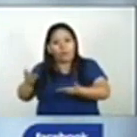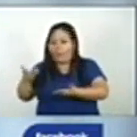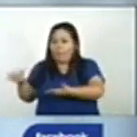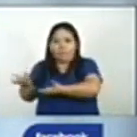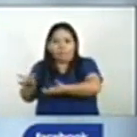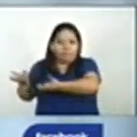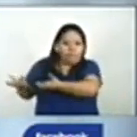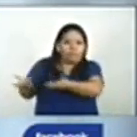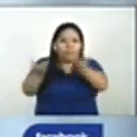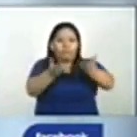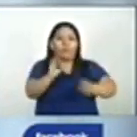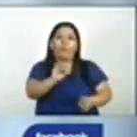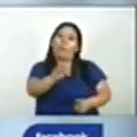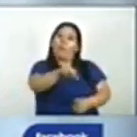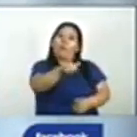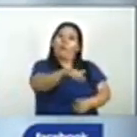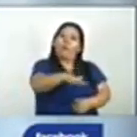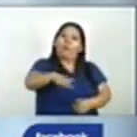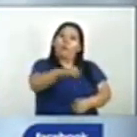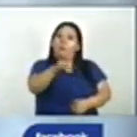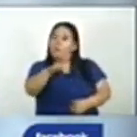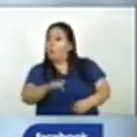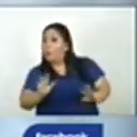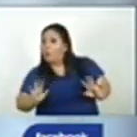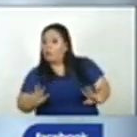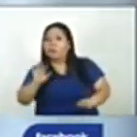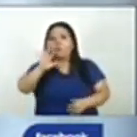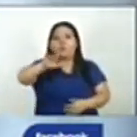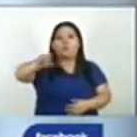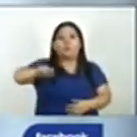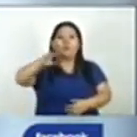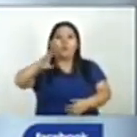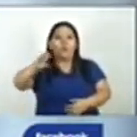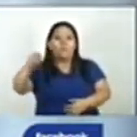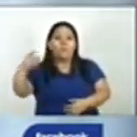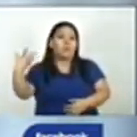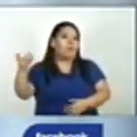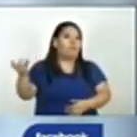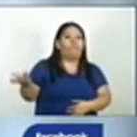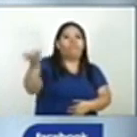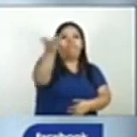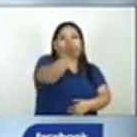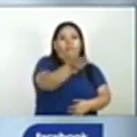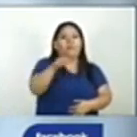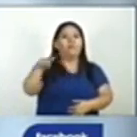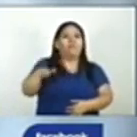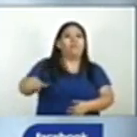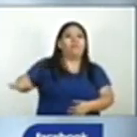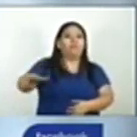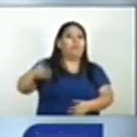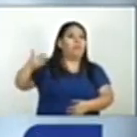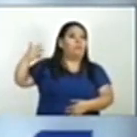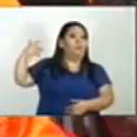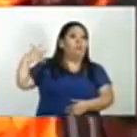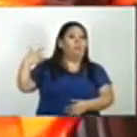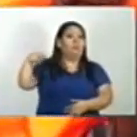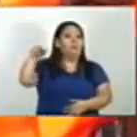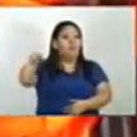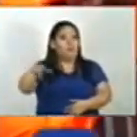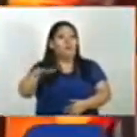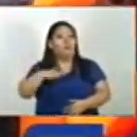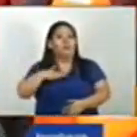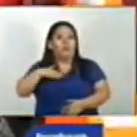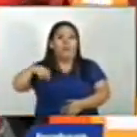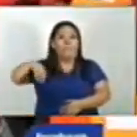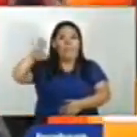estas personas a tierra firme. Hasta el momento, solo 5.000 han sido movilizadas. Esta isla desde hace varios años ha sido uno de los